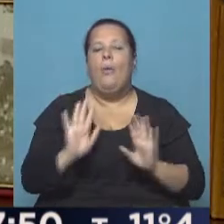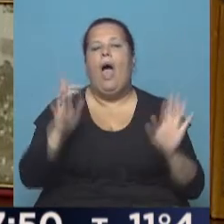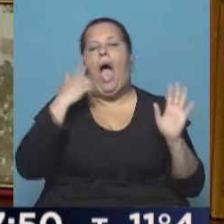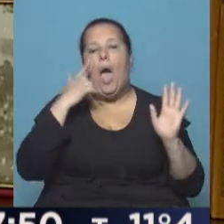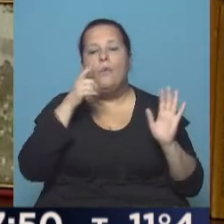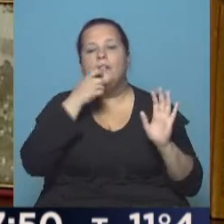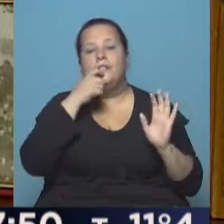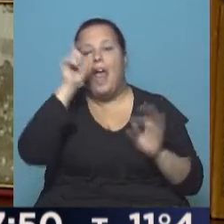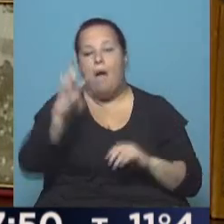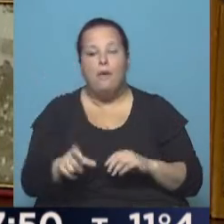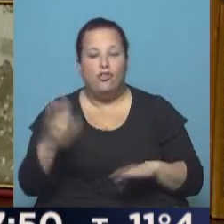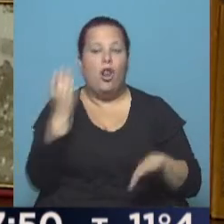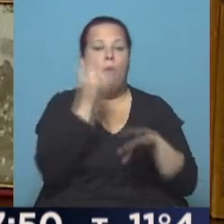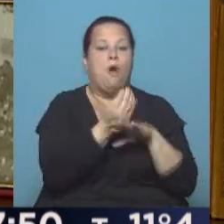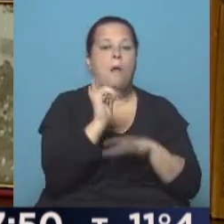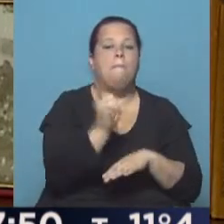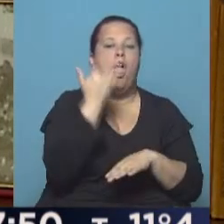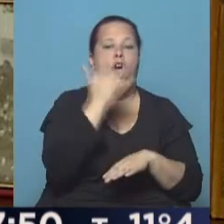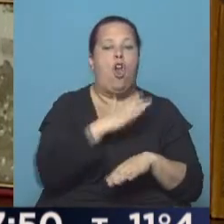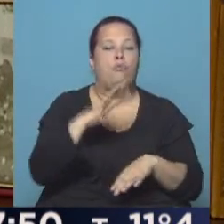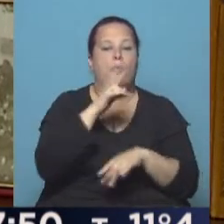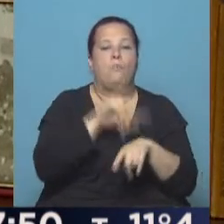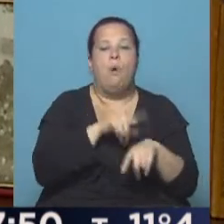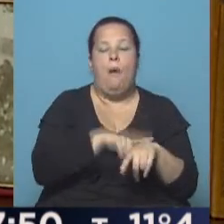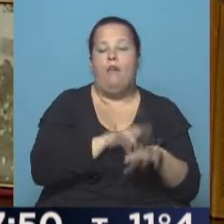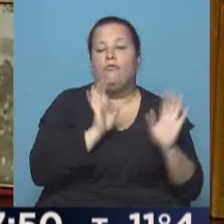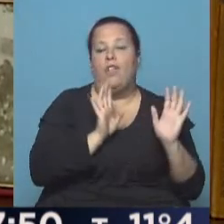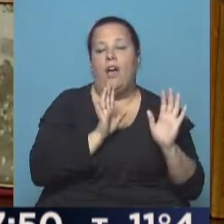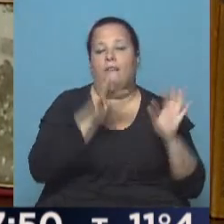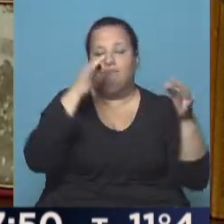de que la persona que represente mejor al pueblo en ese momento sea la que lo haga